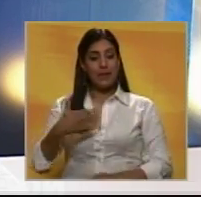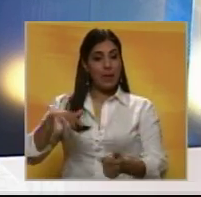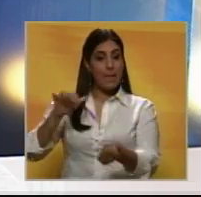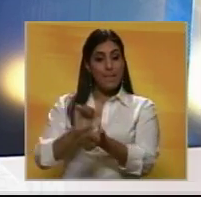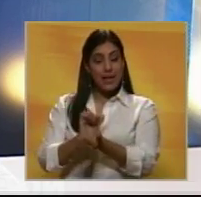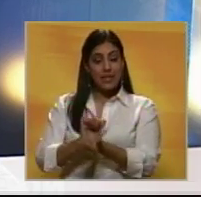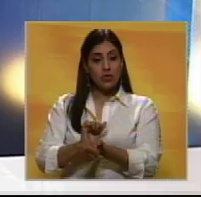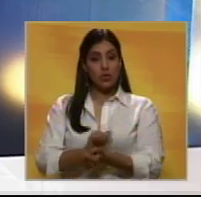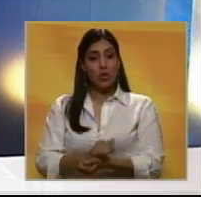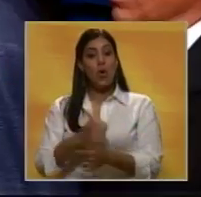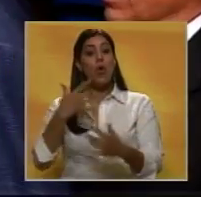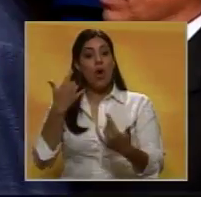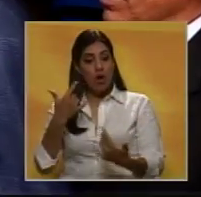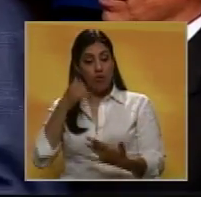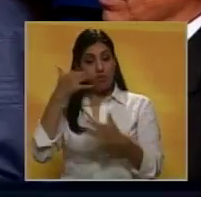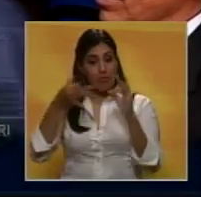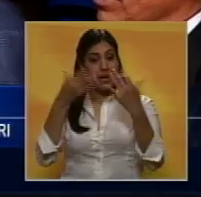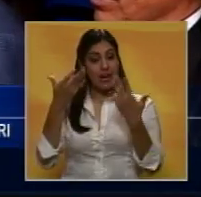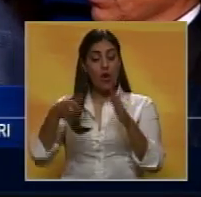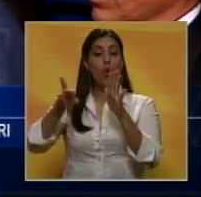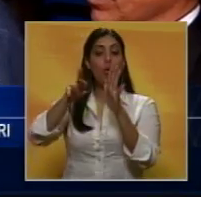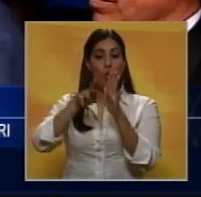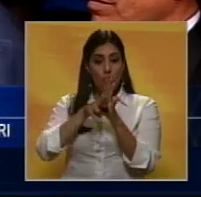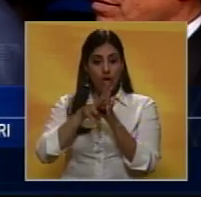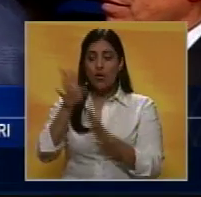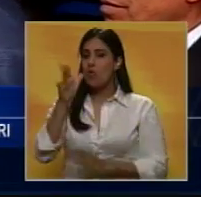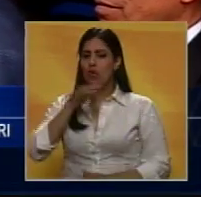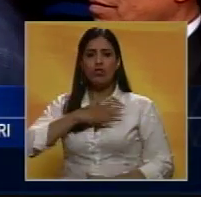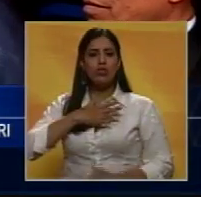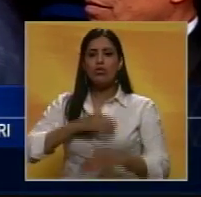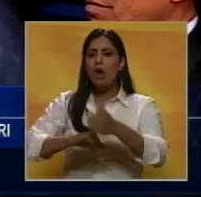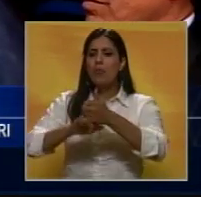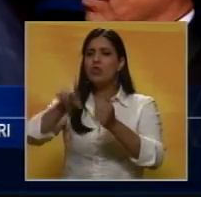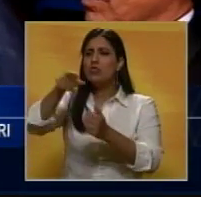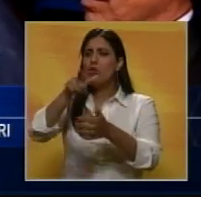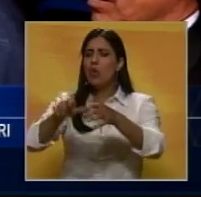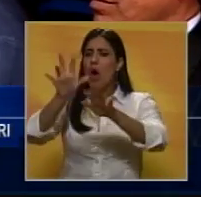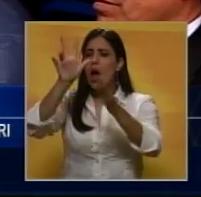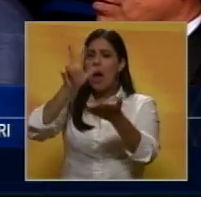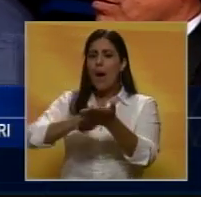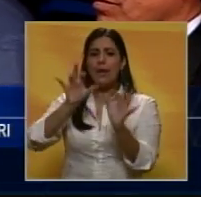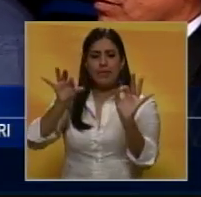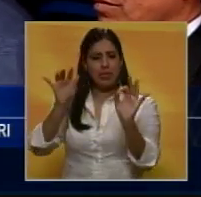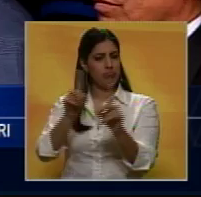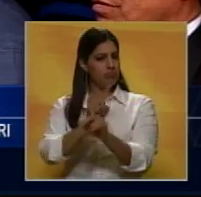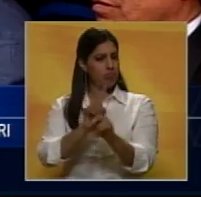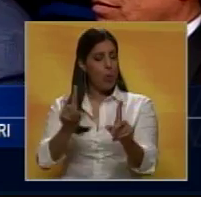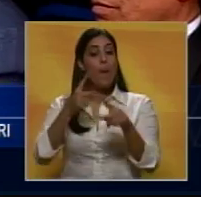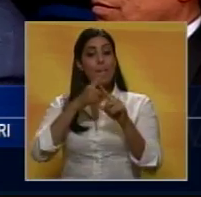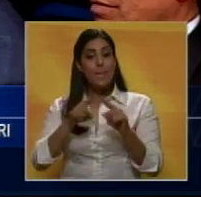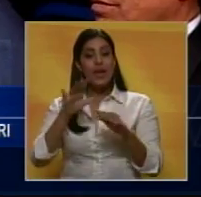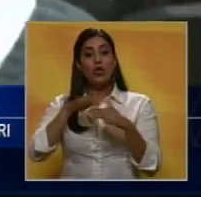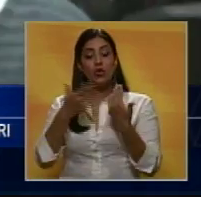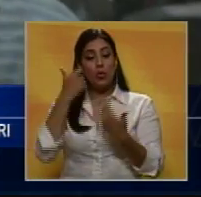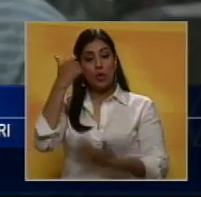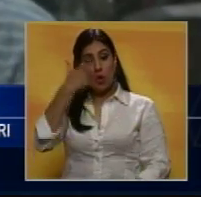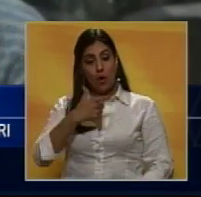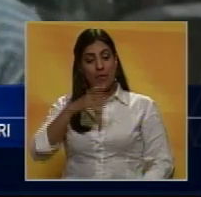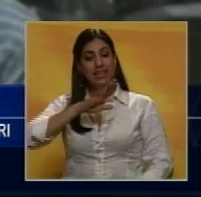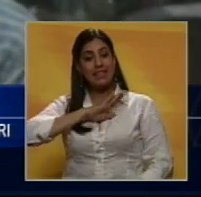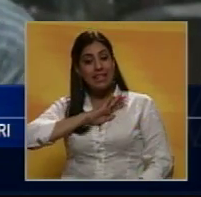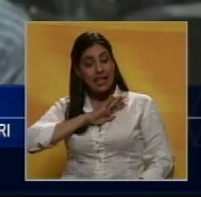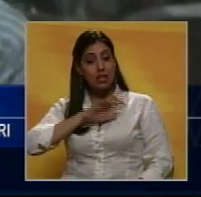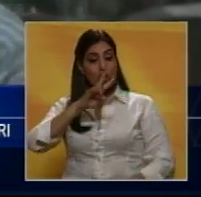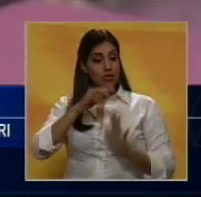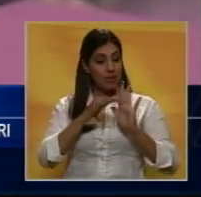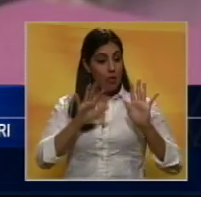encarcelado Alberto Fujimori. Kuczynski reiteró que no está a favor de aprobar ninguna iniciativa específica en alusión a Fujimori, quien cumple